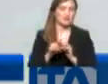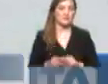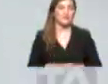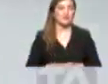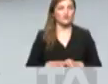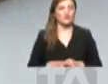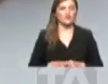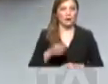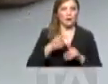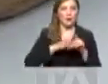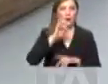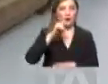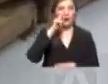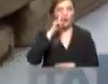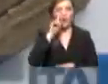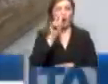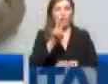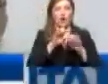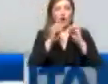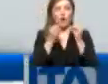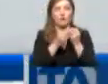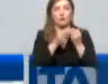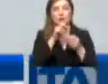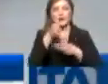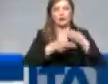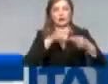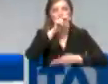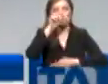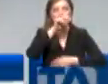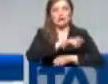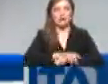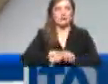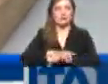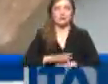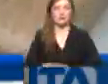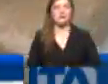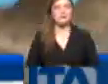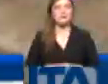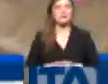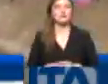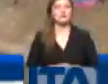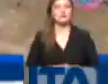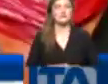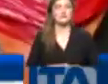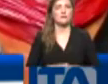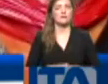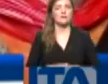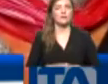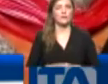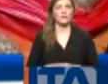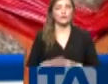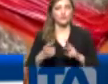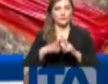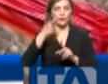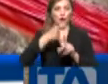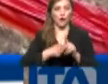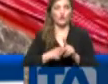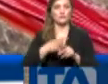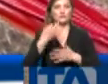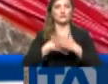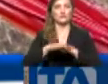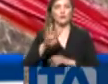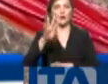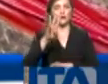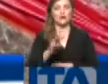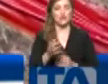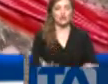En lo que va del mes de junio son dos organizaciones vinculadas al tráfico y microtráfico de drogas desarticuladas. A inicios del mes fueron